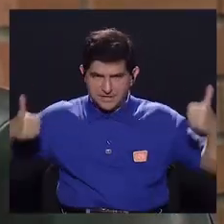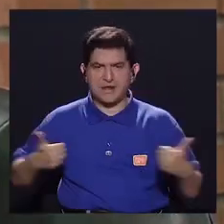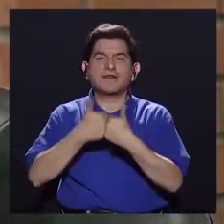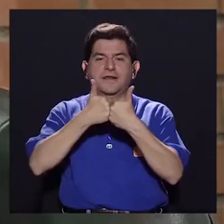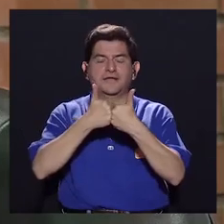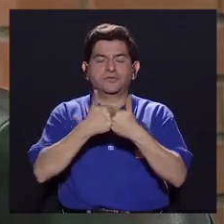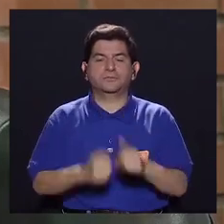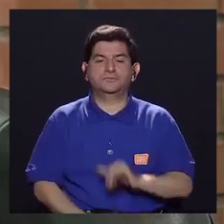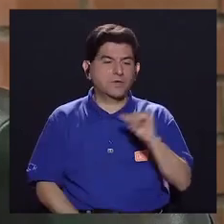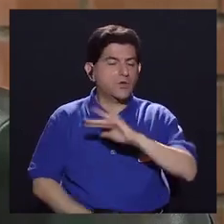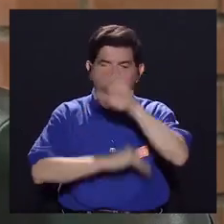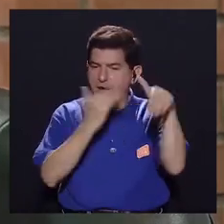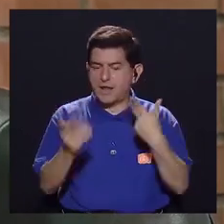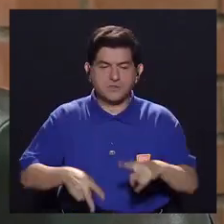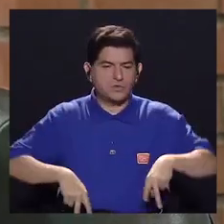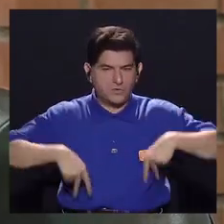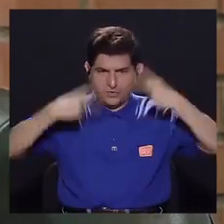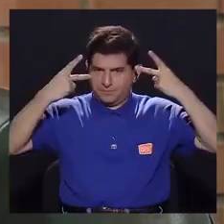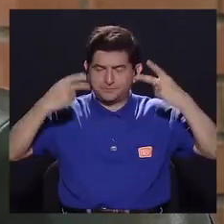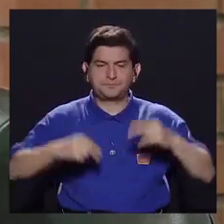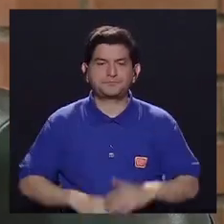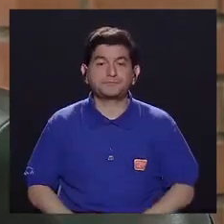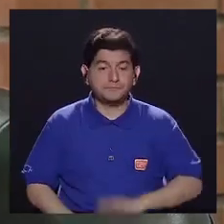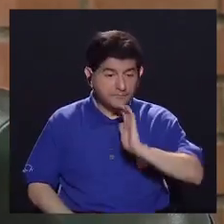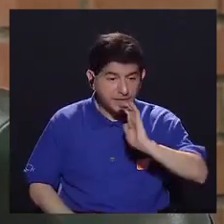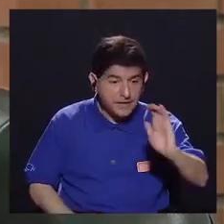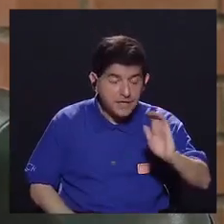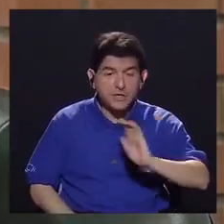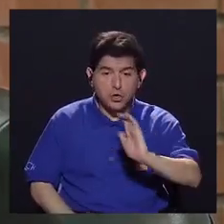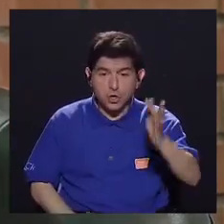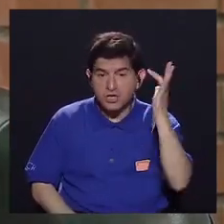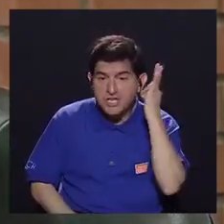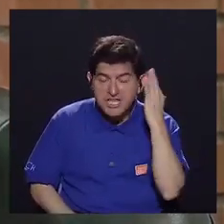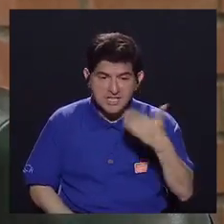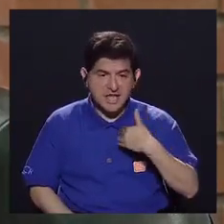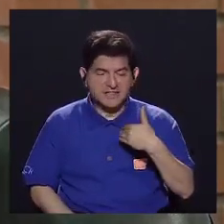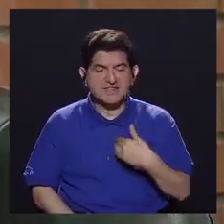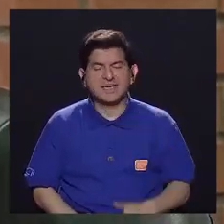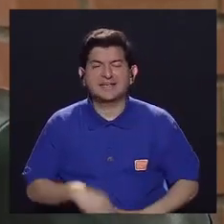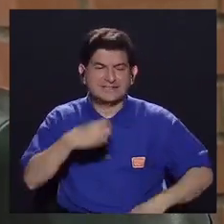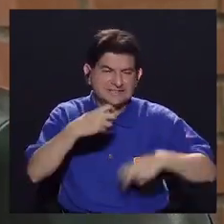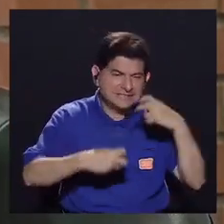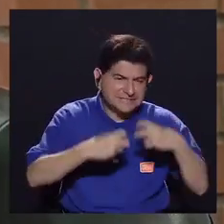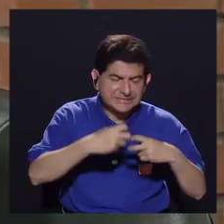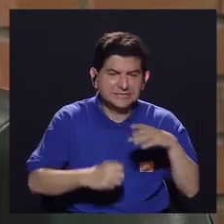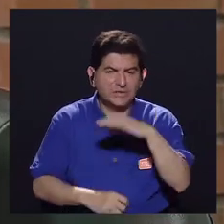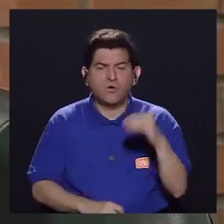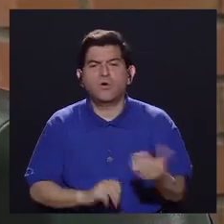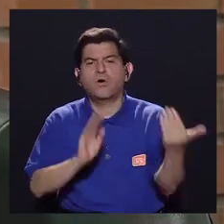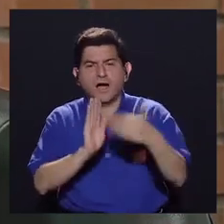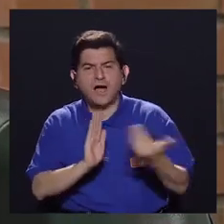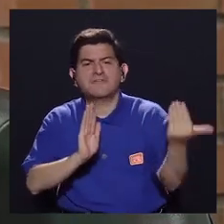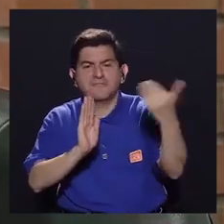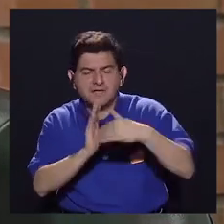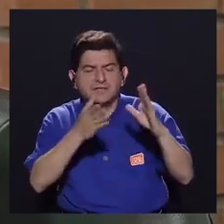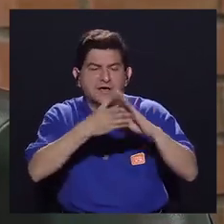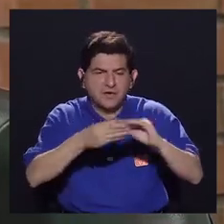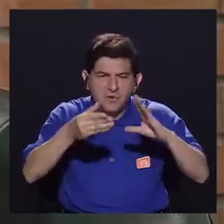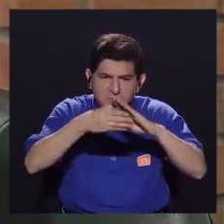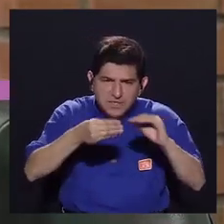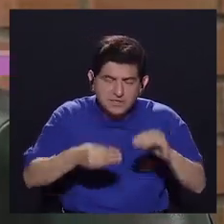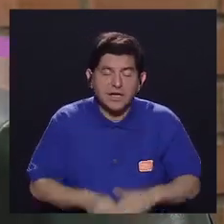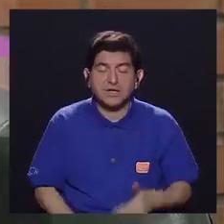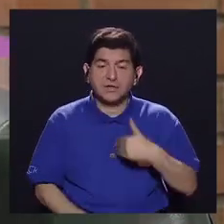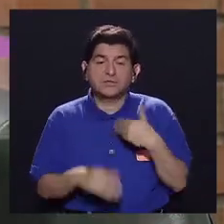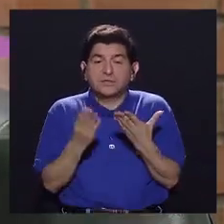¿verdad? Como cualquier otro en la vida. Si el niño o niña pues presenta alguna dificultad o incluso está afectado por algún